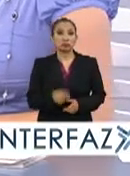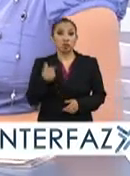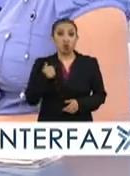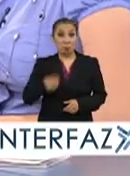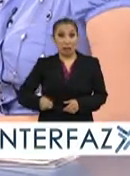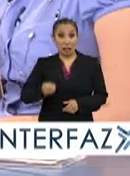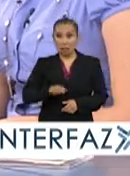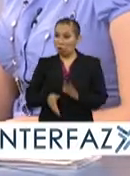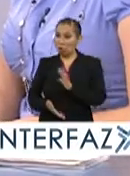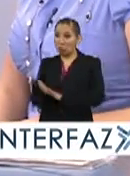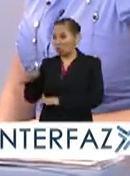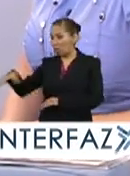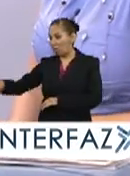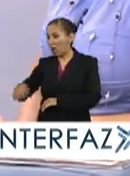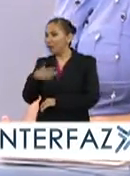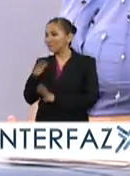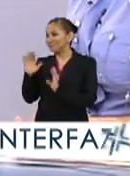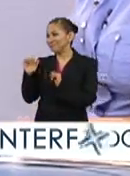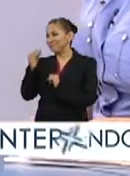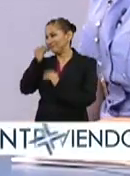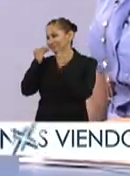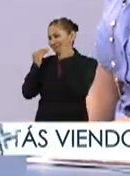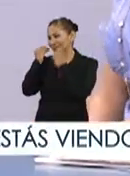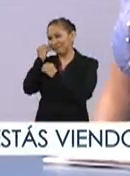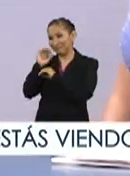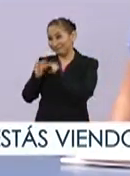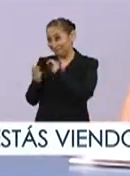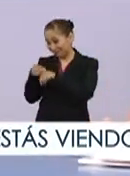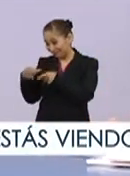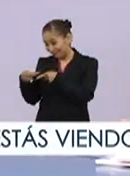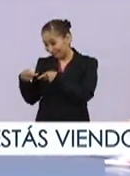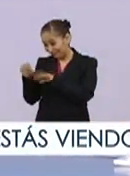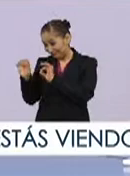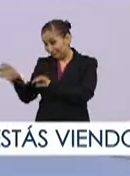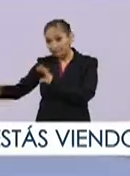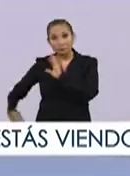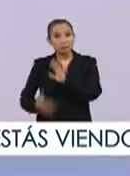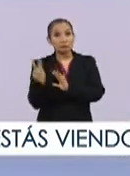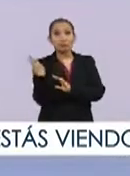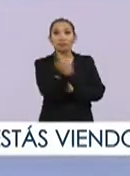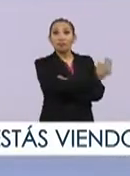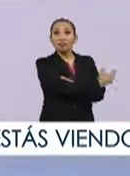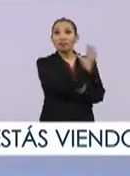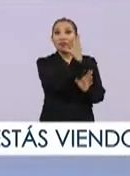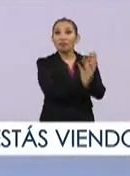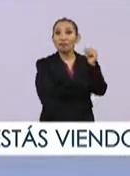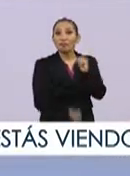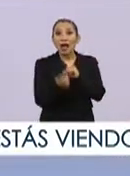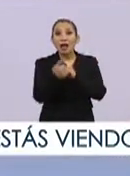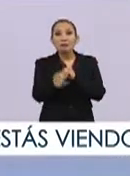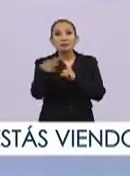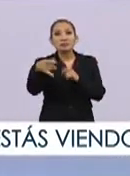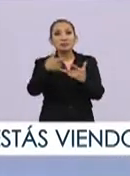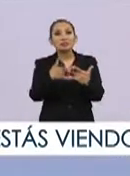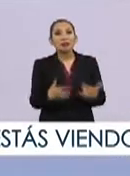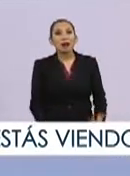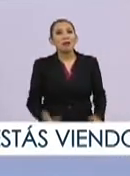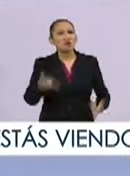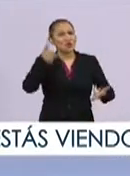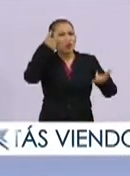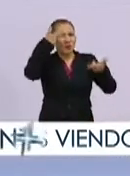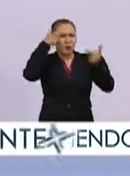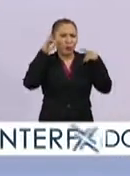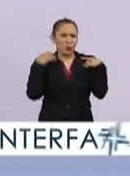mi maleta a despedirme y a terminar lo que tenía que terminar, y me fui con él. Así empezó esa historia, que fue una